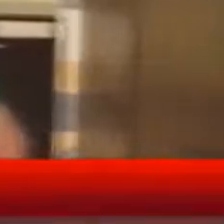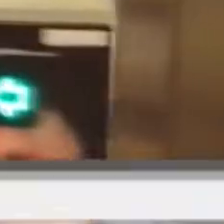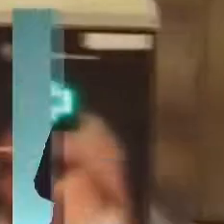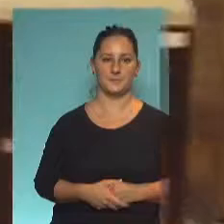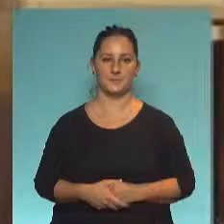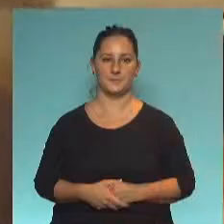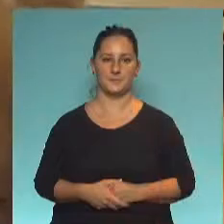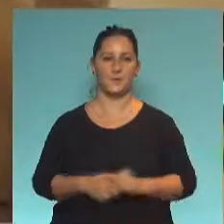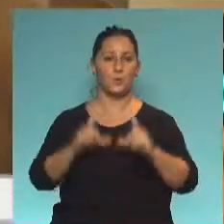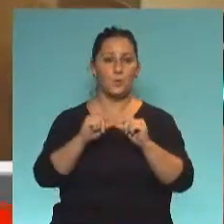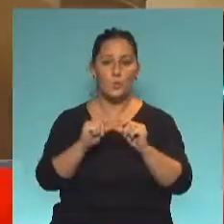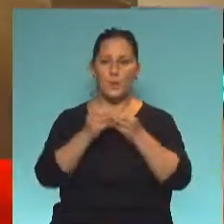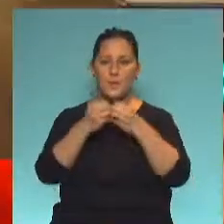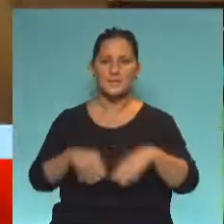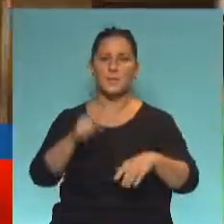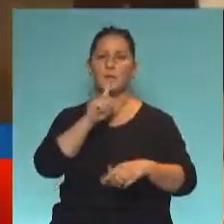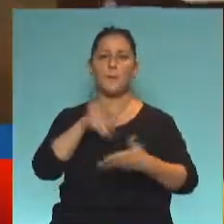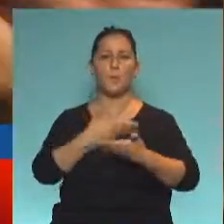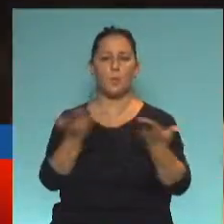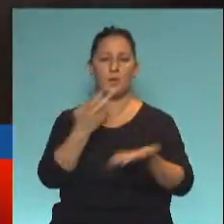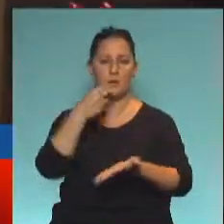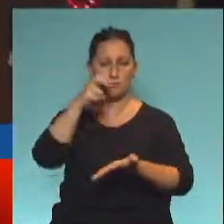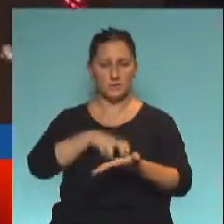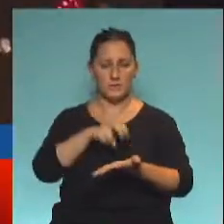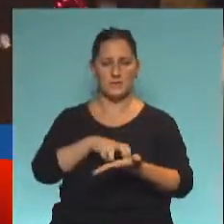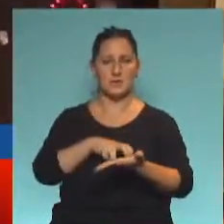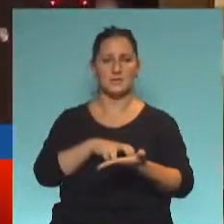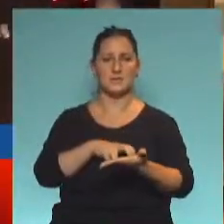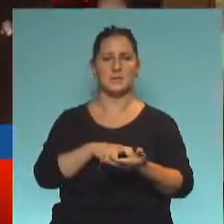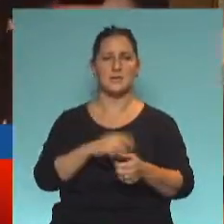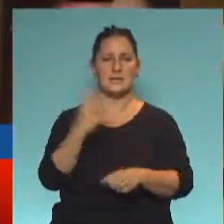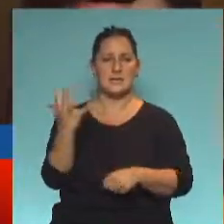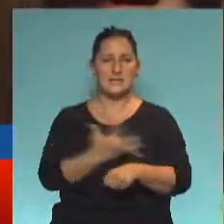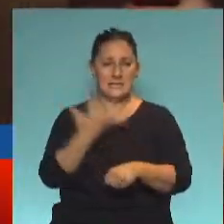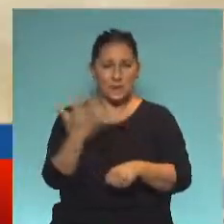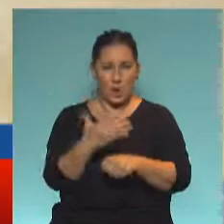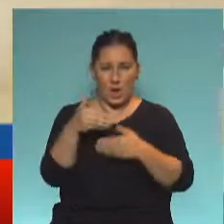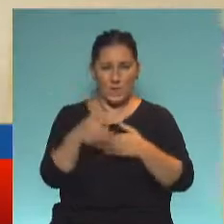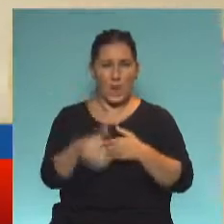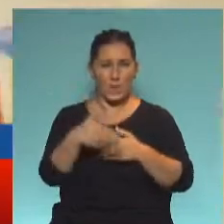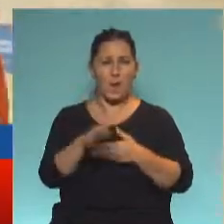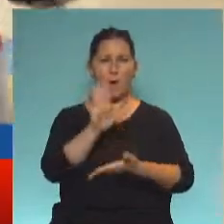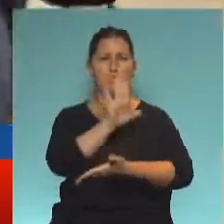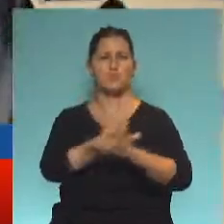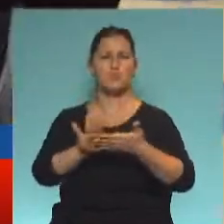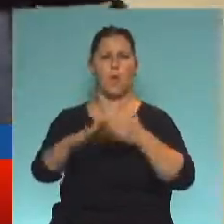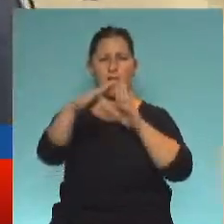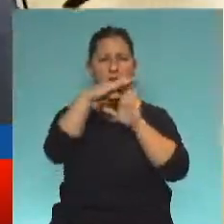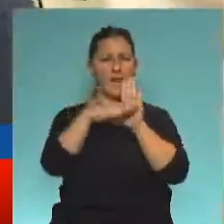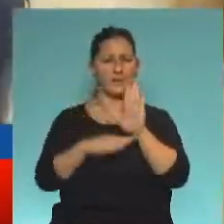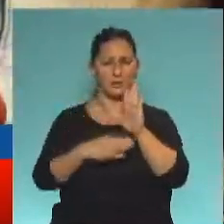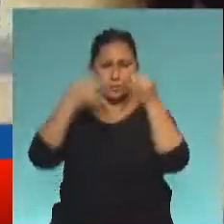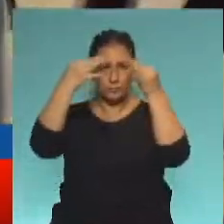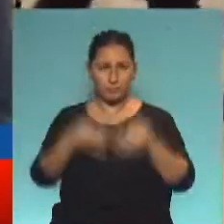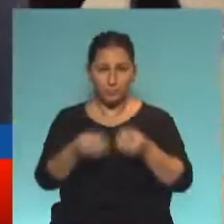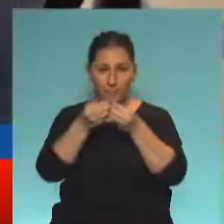Con esos números arranca Televisión Pública Noticias a 5 horas nada más de que empiecen a regir en nuestro país las